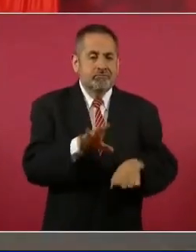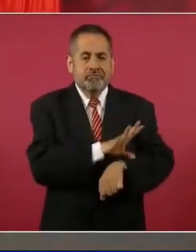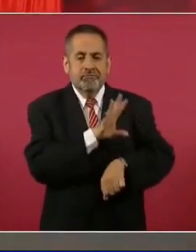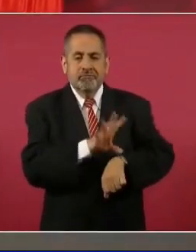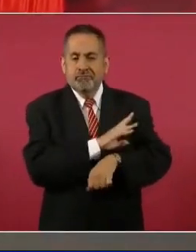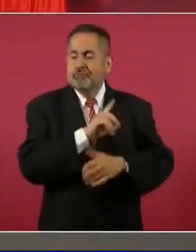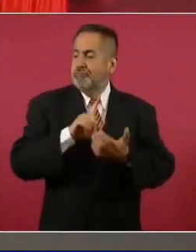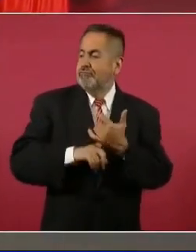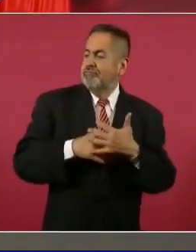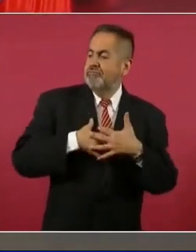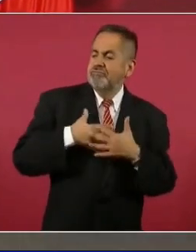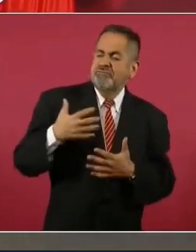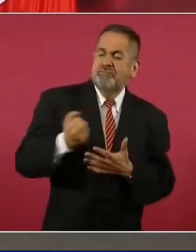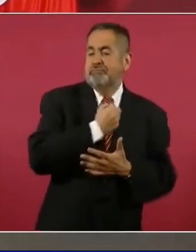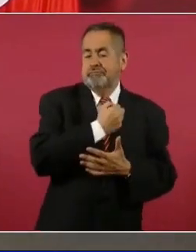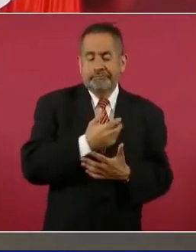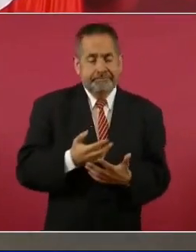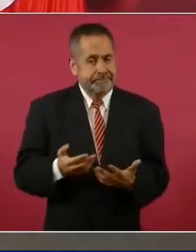eléctrica